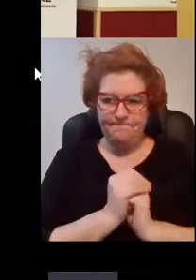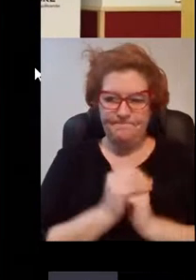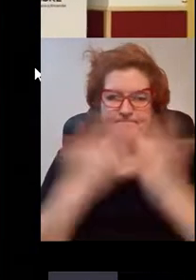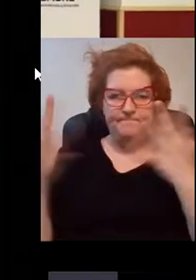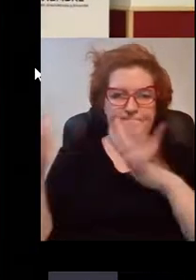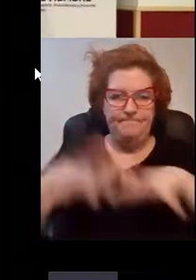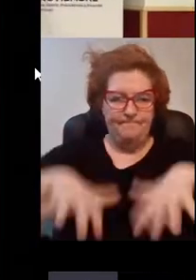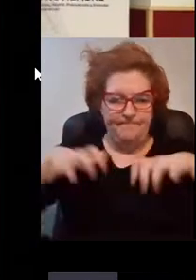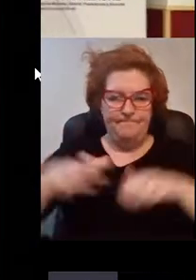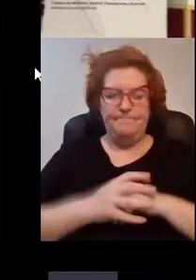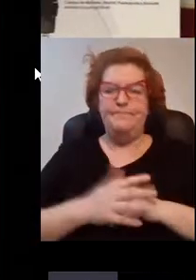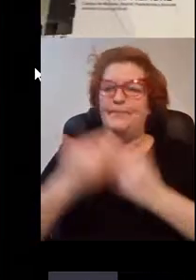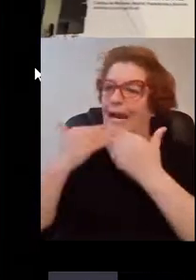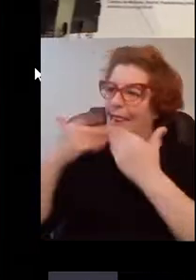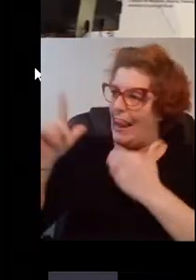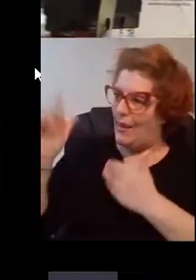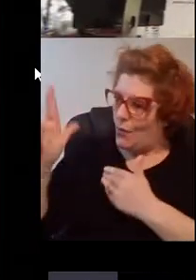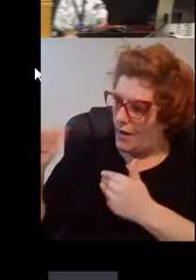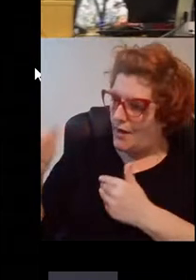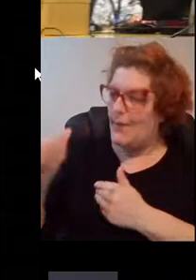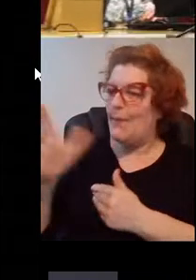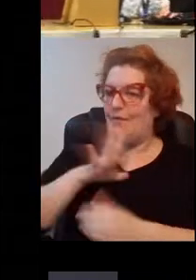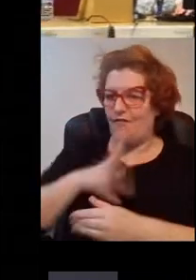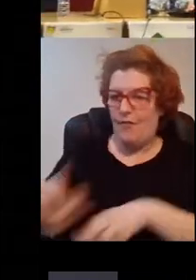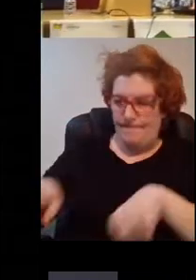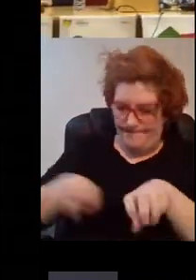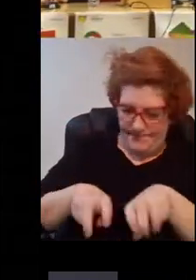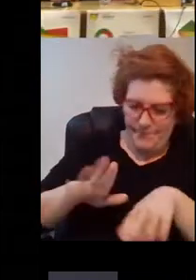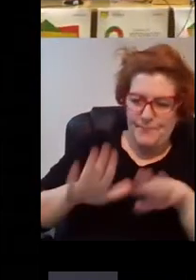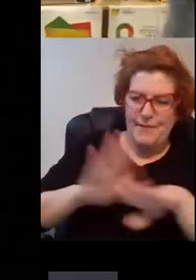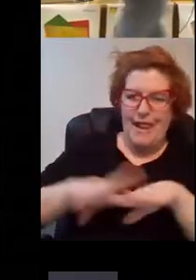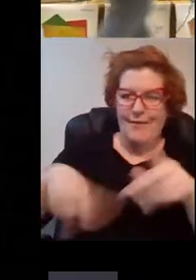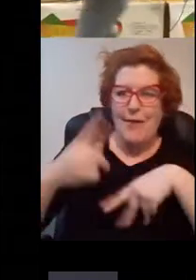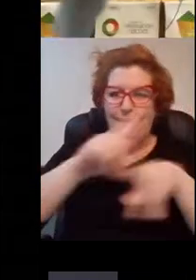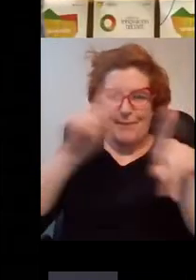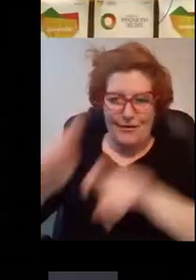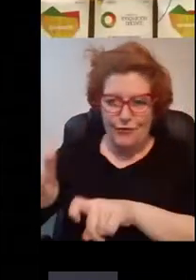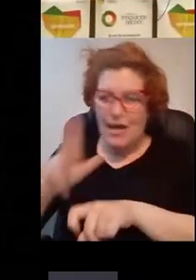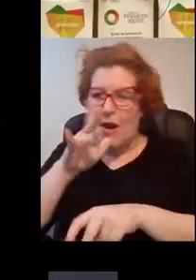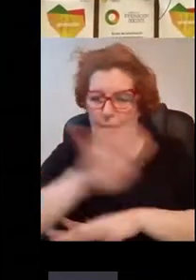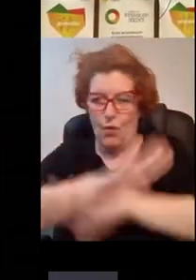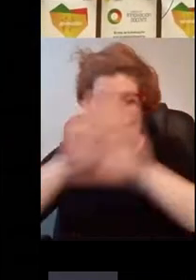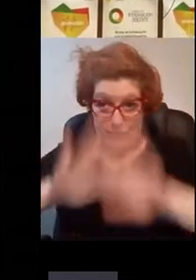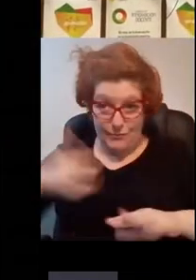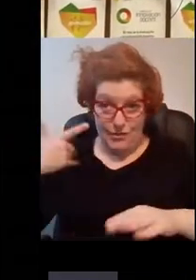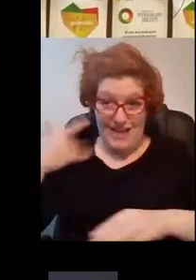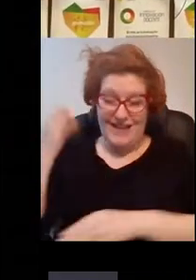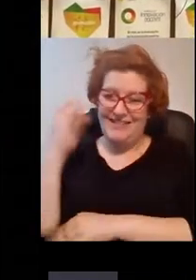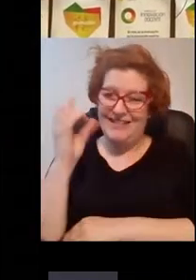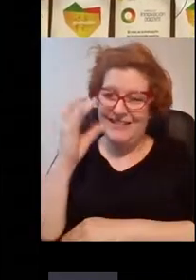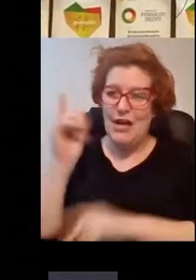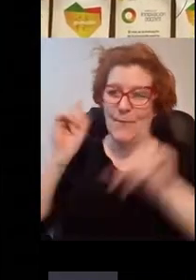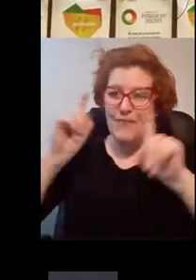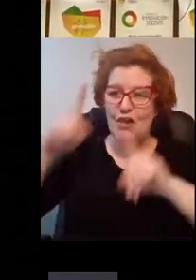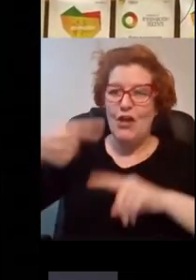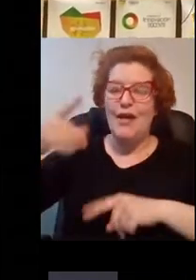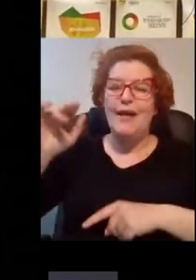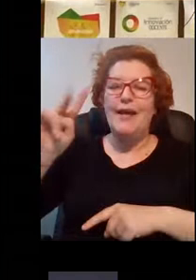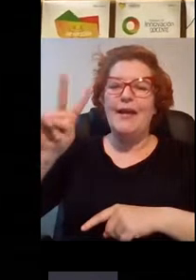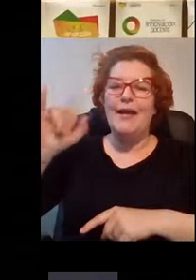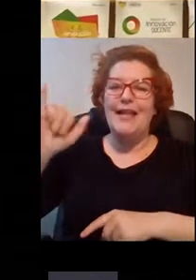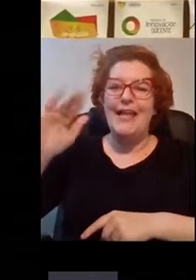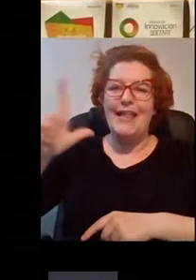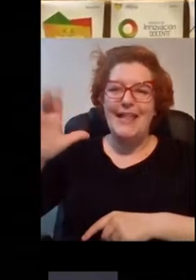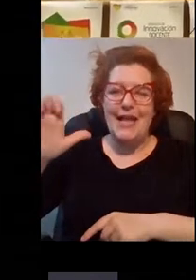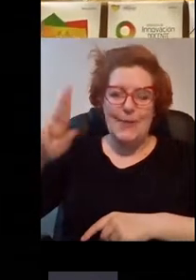Muchísimas gracias, Laura. Acompáñanos para las preguntas. Y finalmente, el profesor Guillermo Andrés Duque